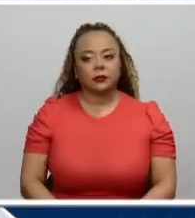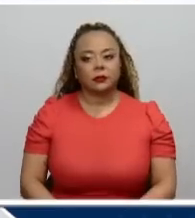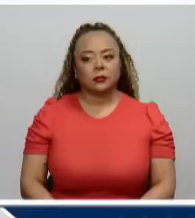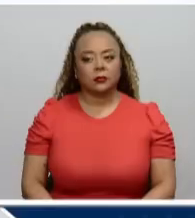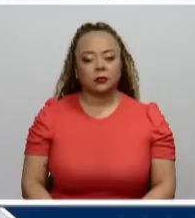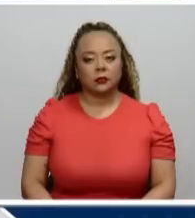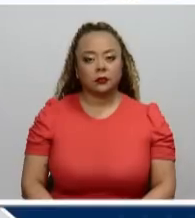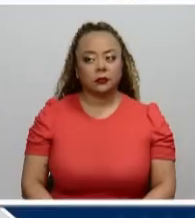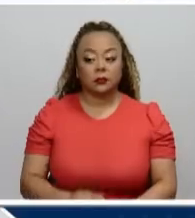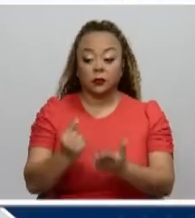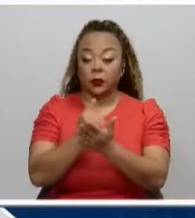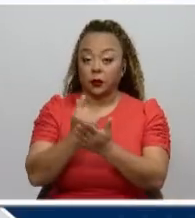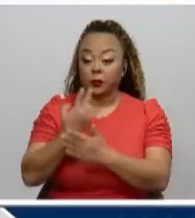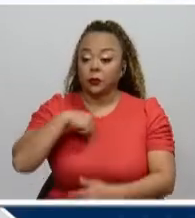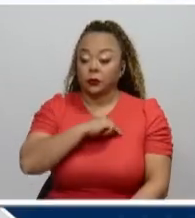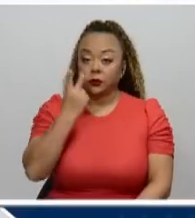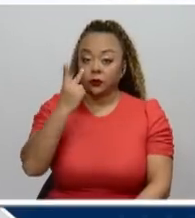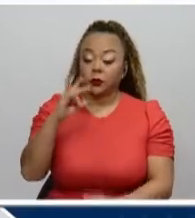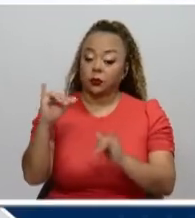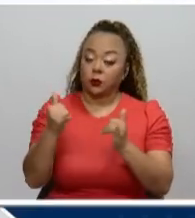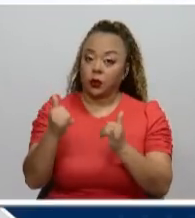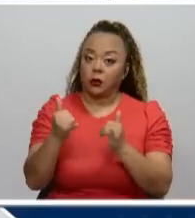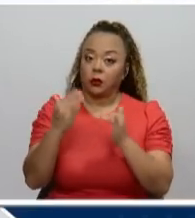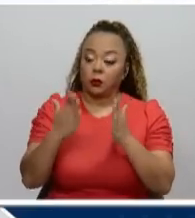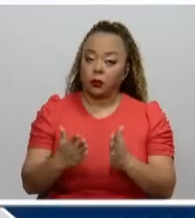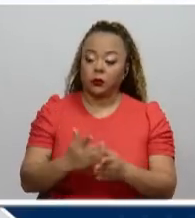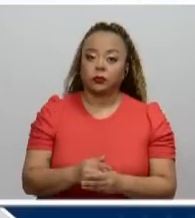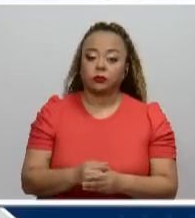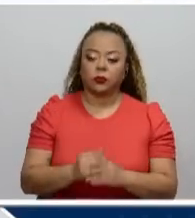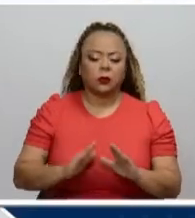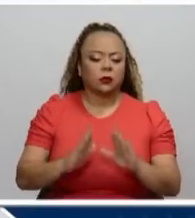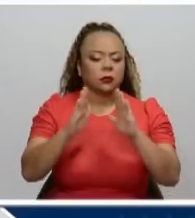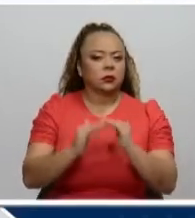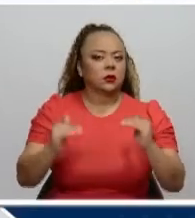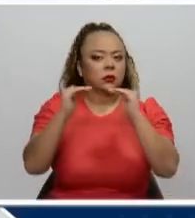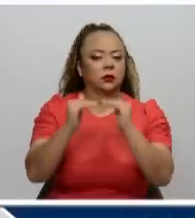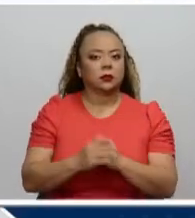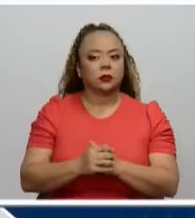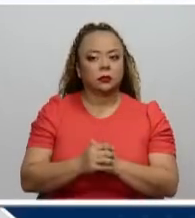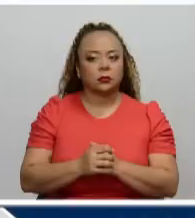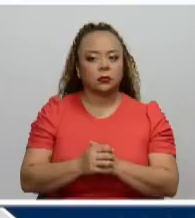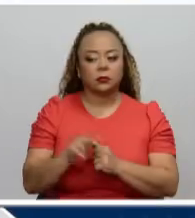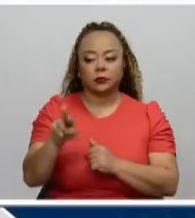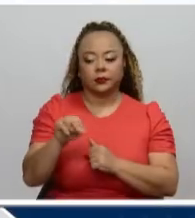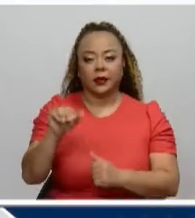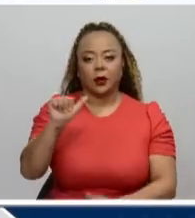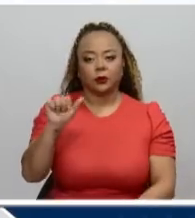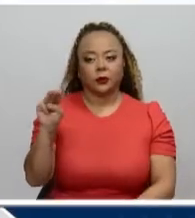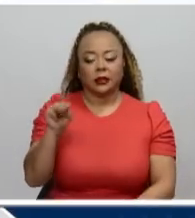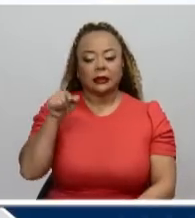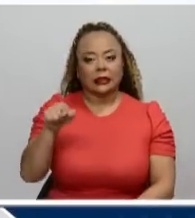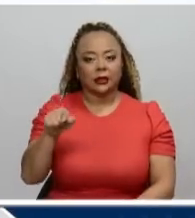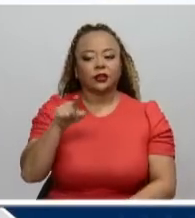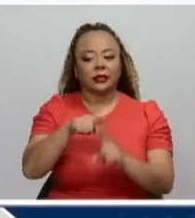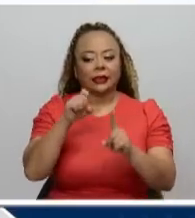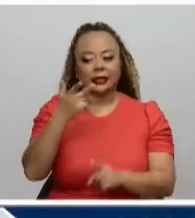que en Guadalupe lo vimos en Guadalupe un jugador de un gran nivel Por cierto compita de Alonso Martínez ellos son de